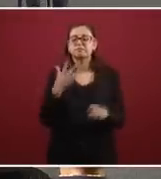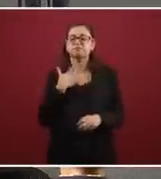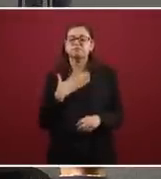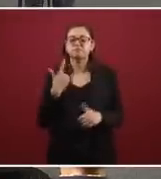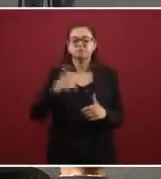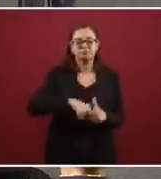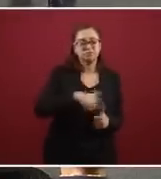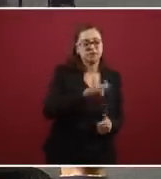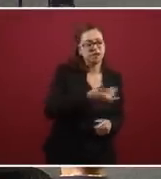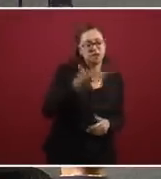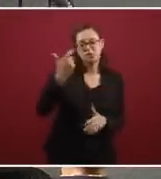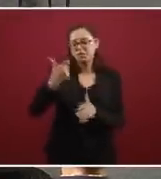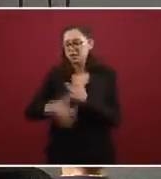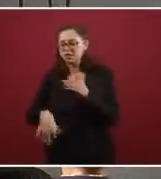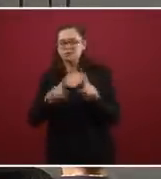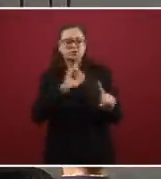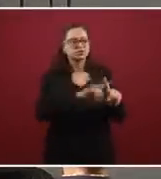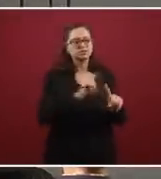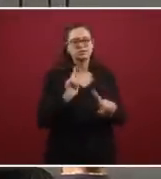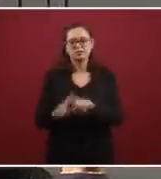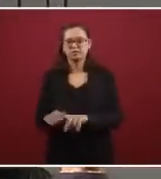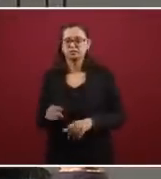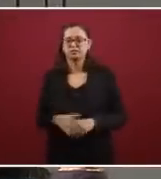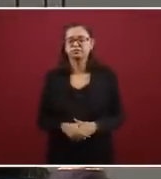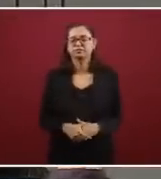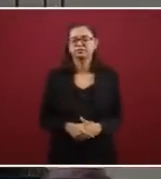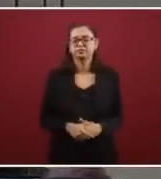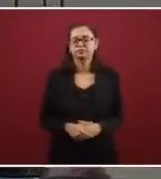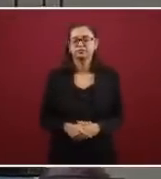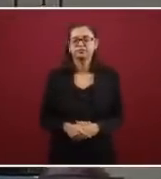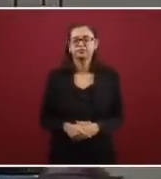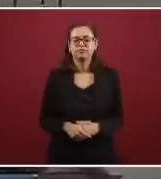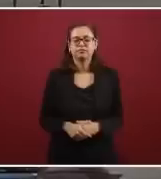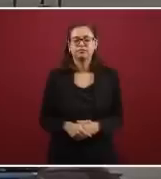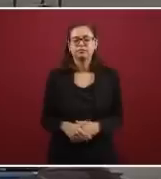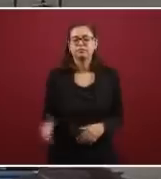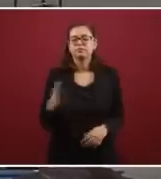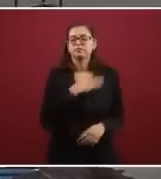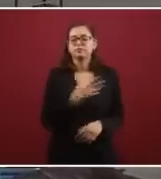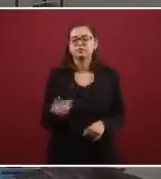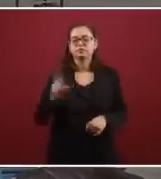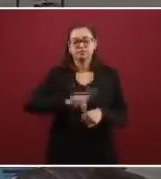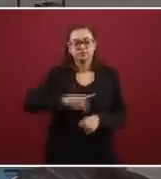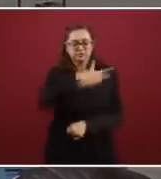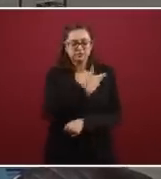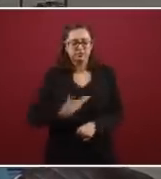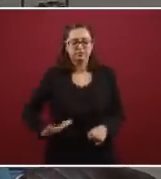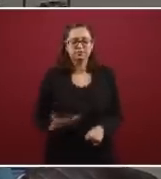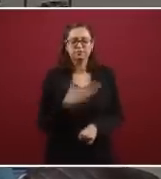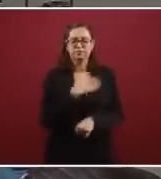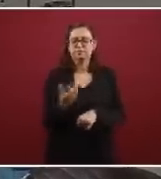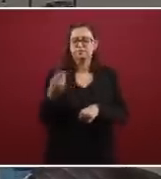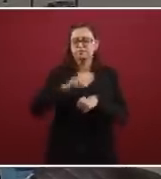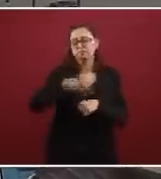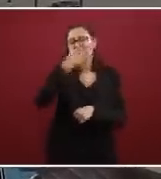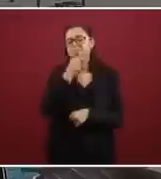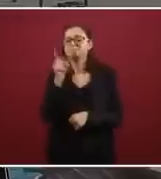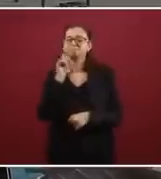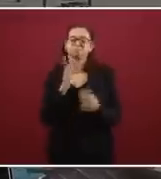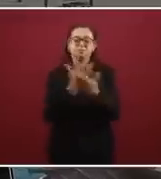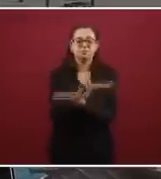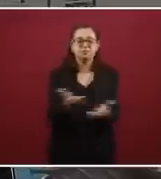esos combustibles. Buenos días, señor presidente. Muy buenos días a todas y a todos. En el quién es quién, los precios